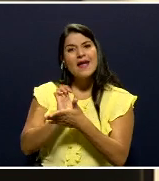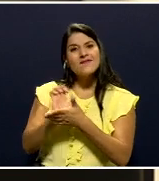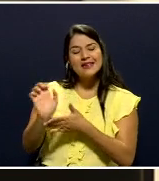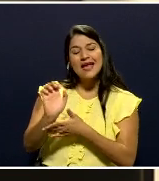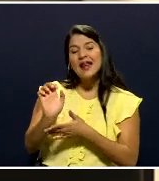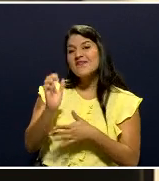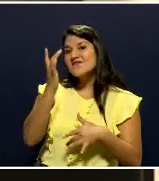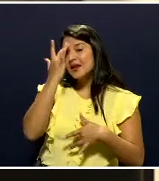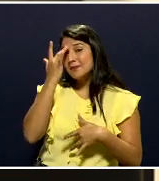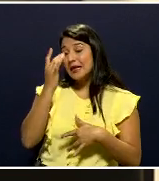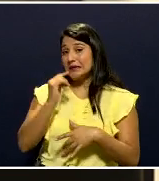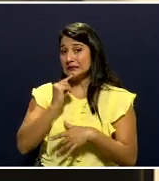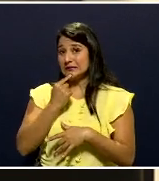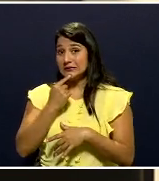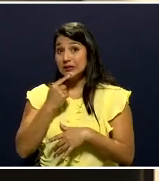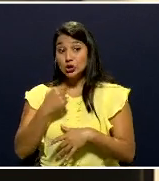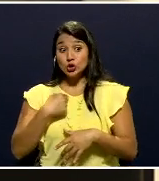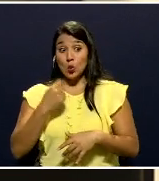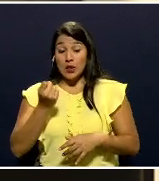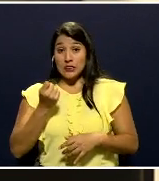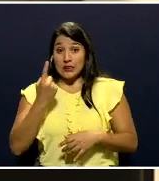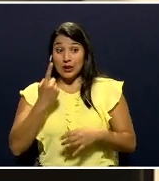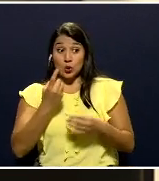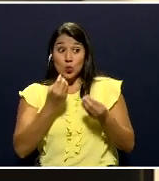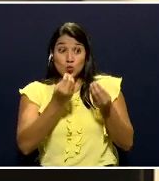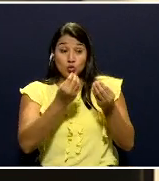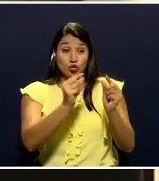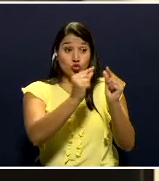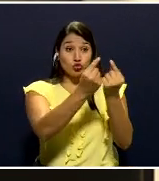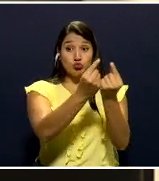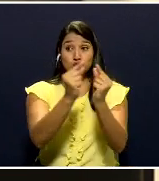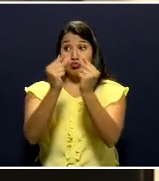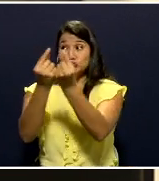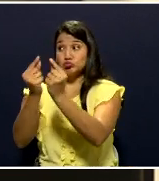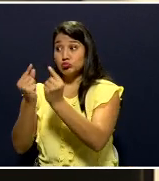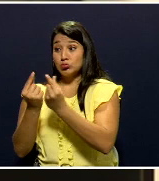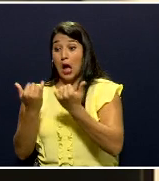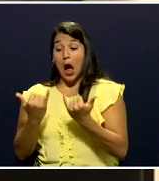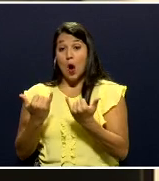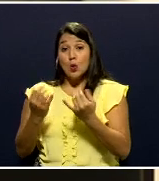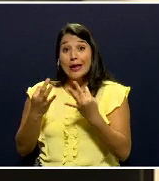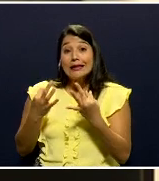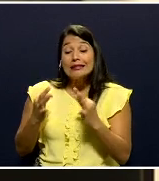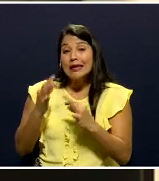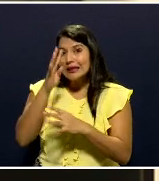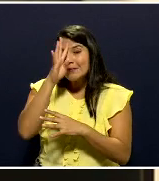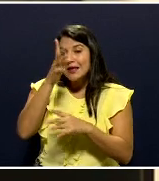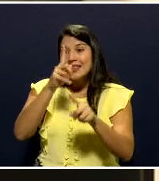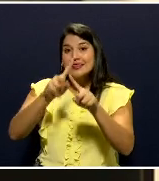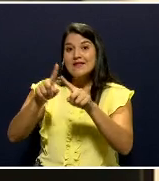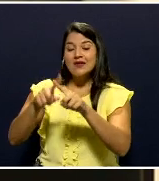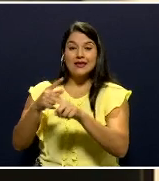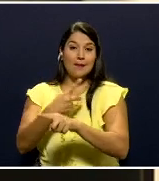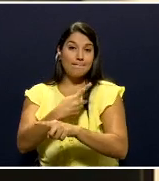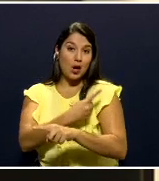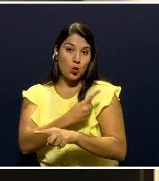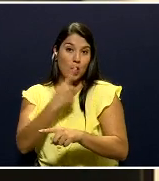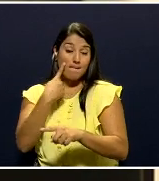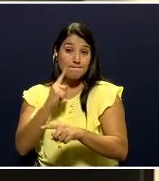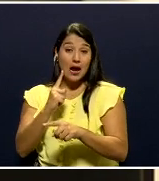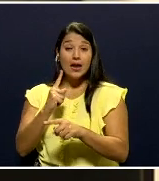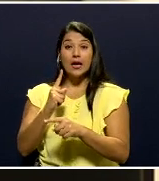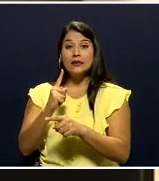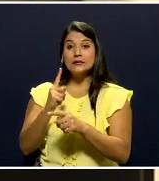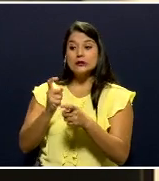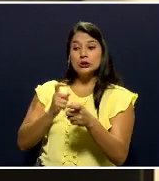tengo entendido que hay varios grupos en estos momentos que están desarrollando diferentes formas de vacuna contra este coronavirus en particular. En